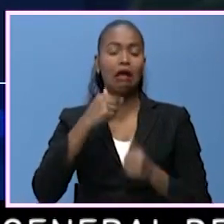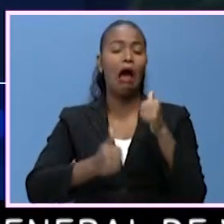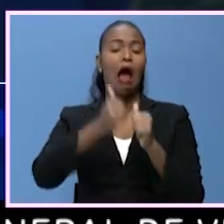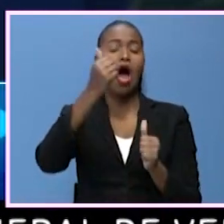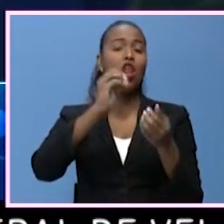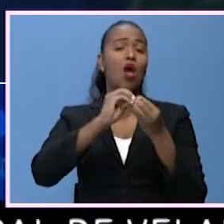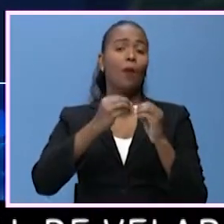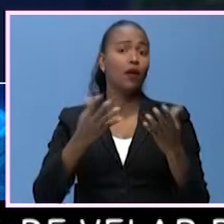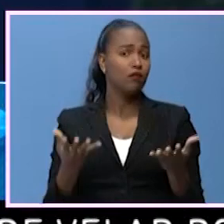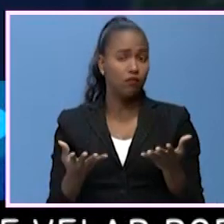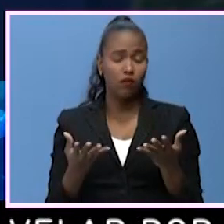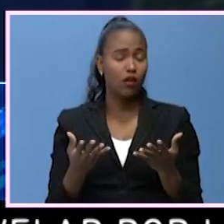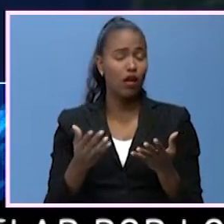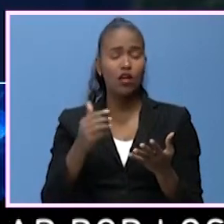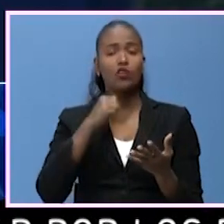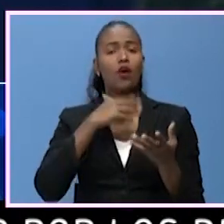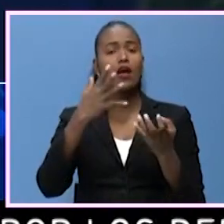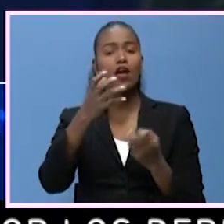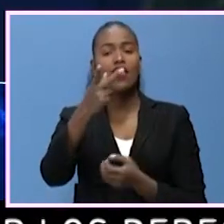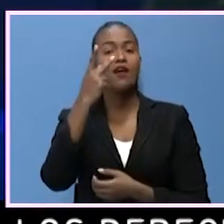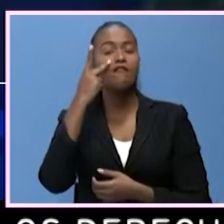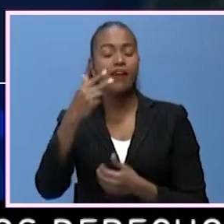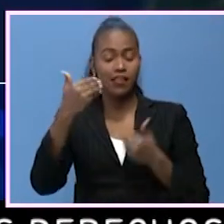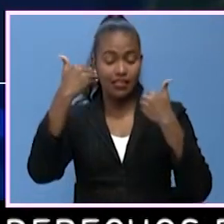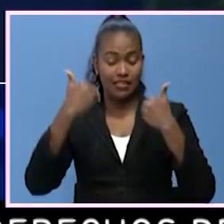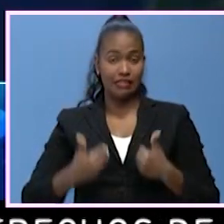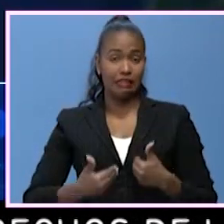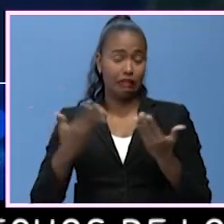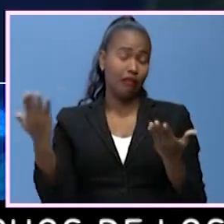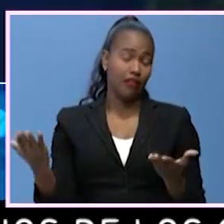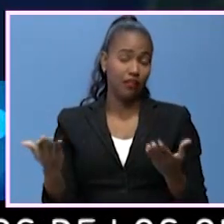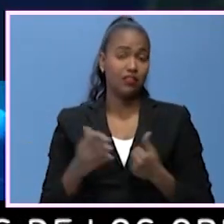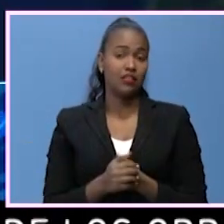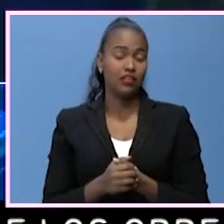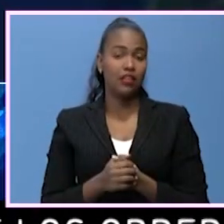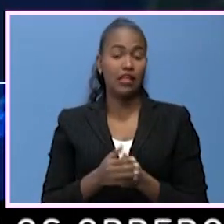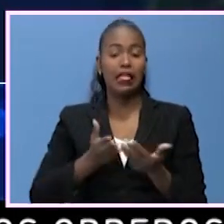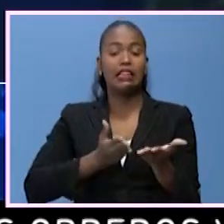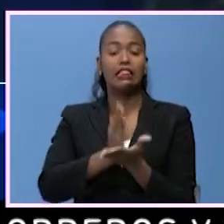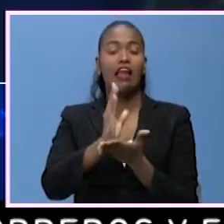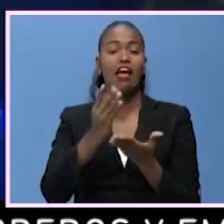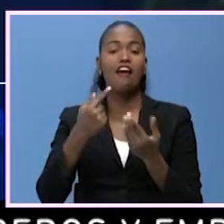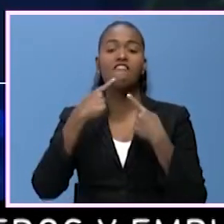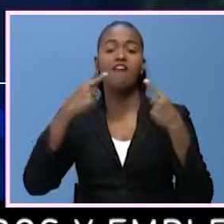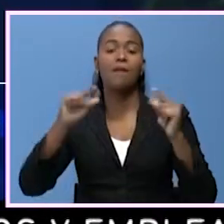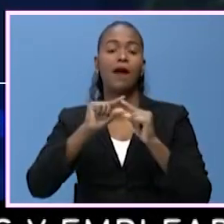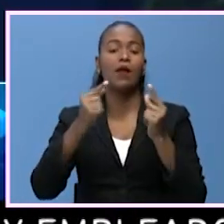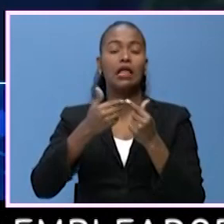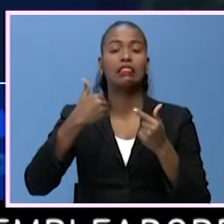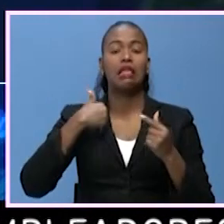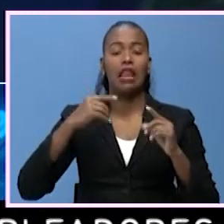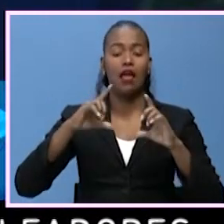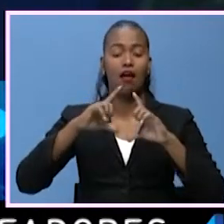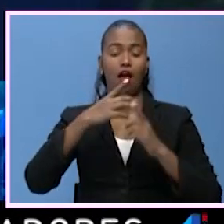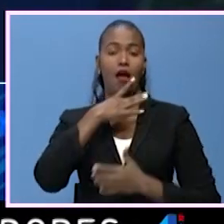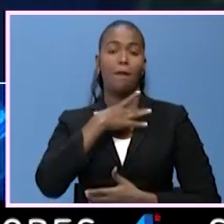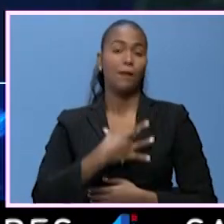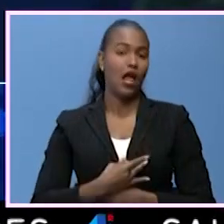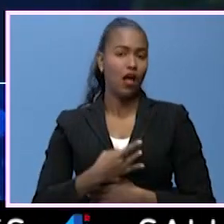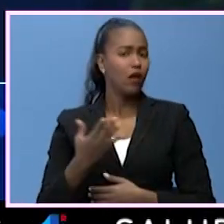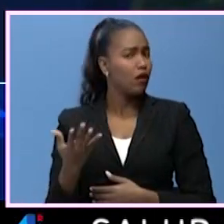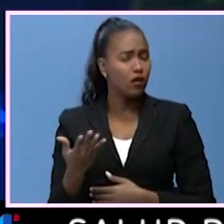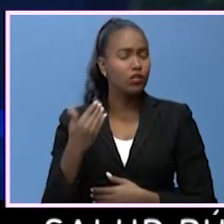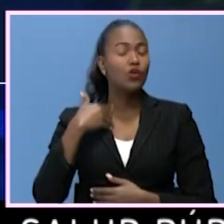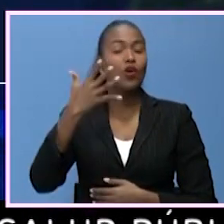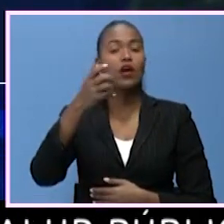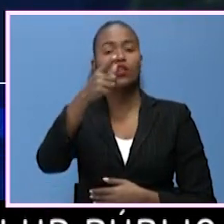números. No quiero que ustedes vean al Pedro Martínez que entró al Salón de la Fama y tiene una placa. Yo quiero que ustedes